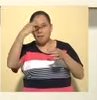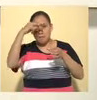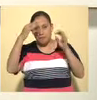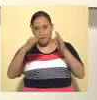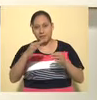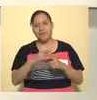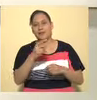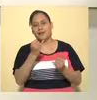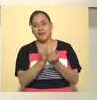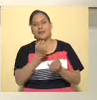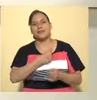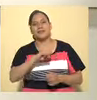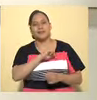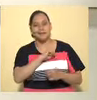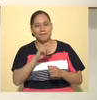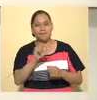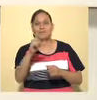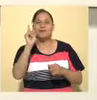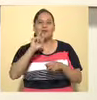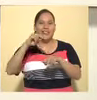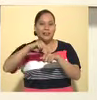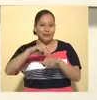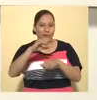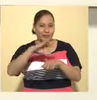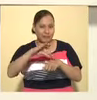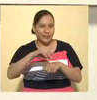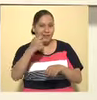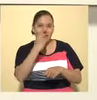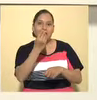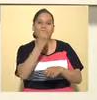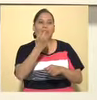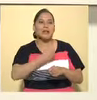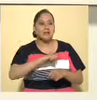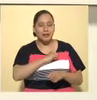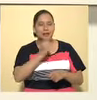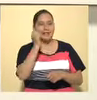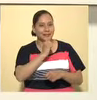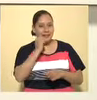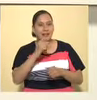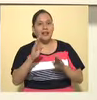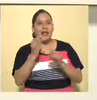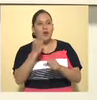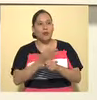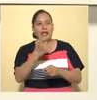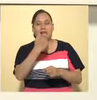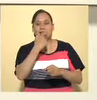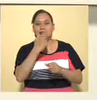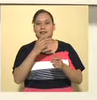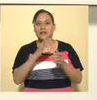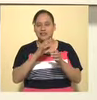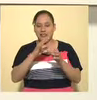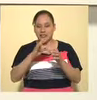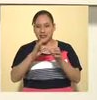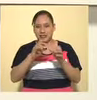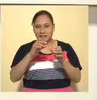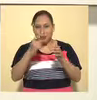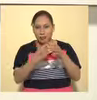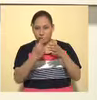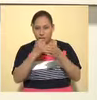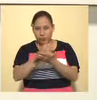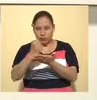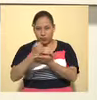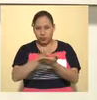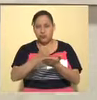Saludable. Saludable. Porque exacto, la nutrióloga nos exacto, dice cómo comer sano. Entonces aquí tenemos nuestra galleta molida. Le vamos a agregar